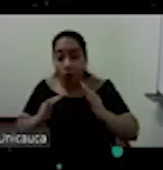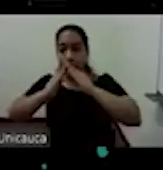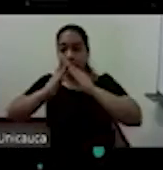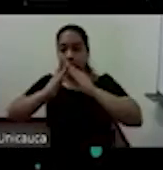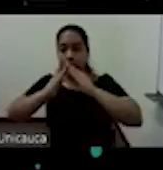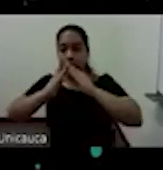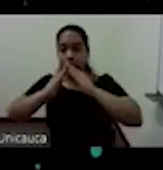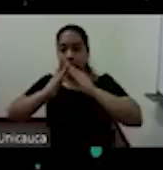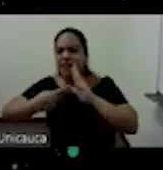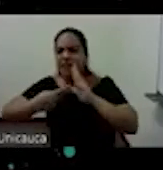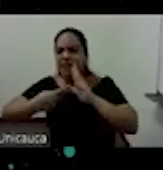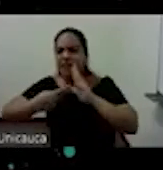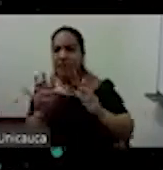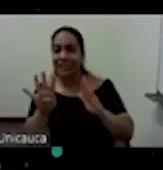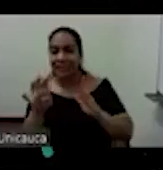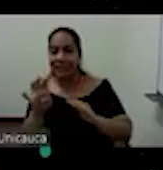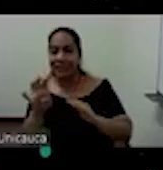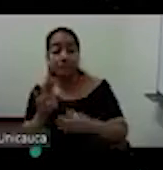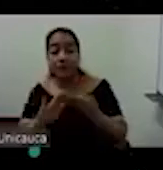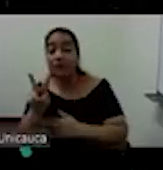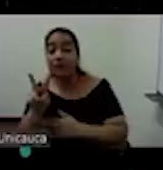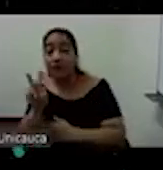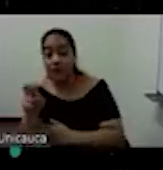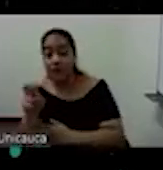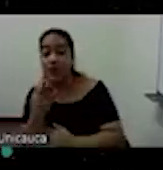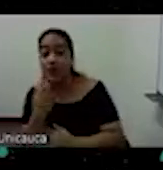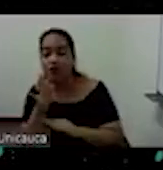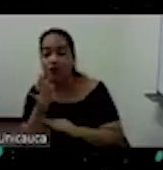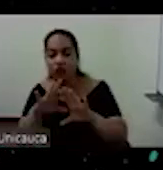los 7 colores del mundo Nasa.